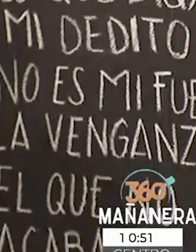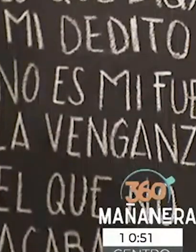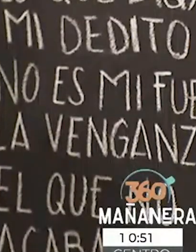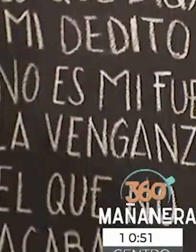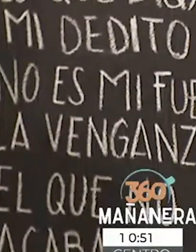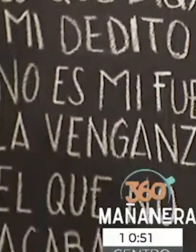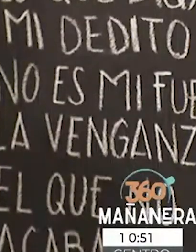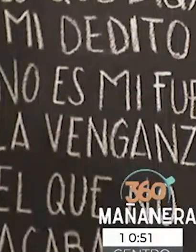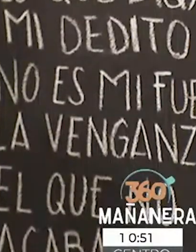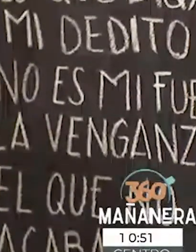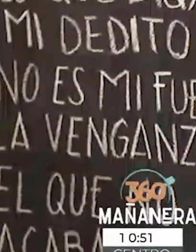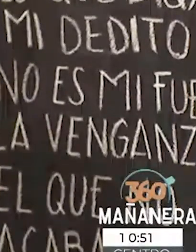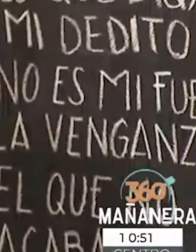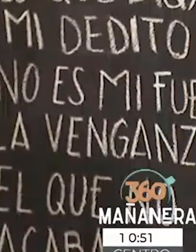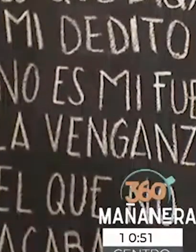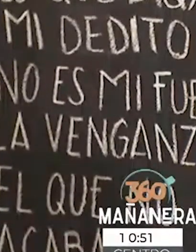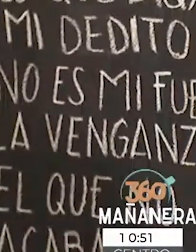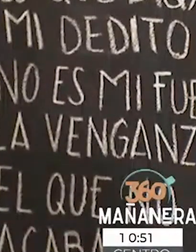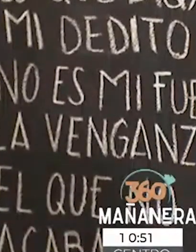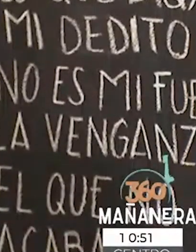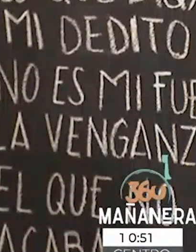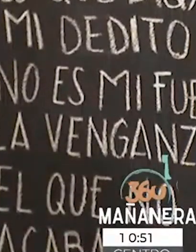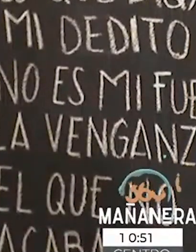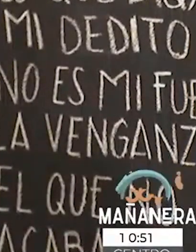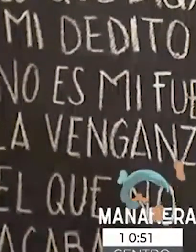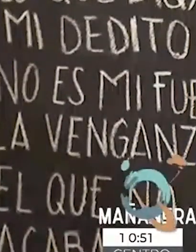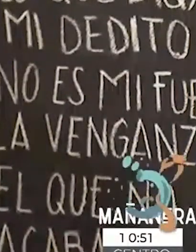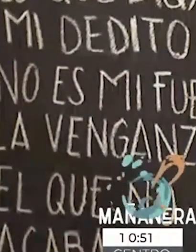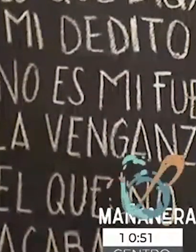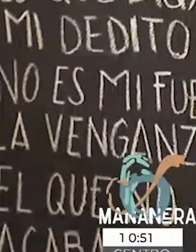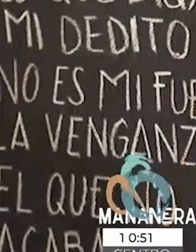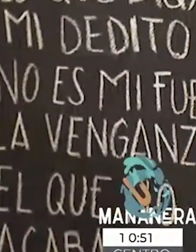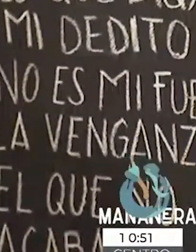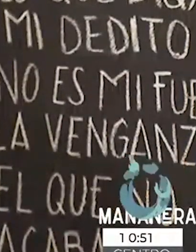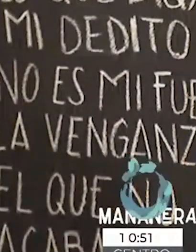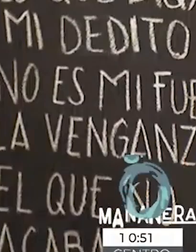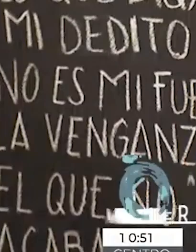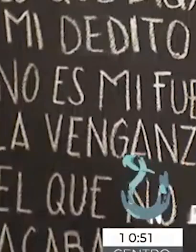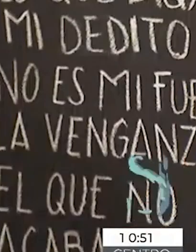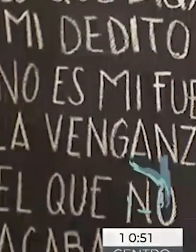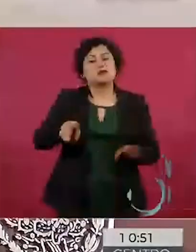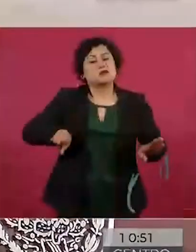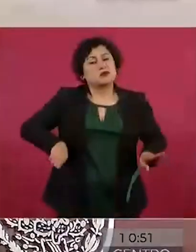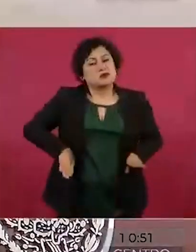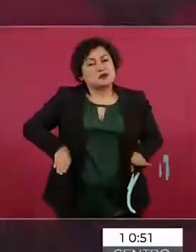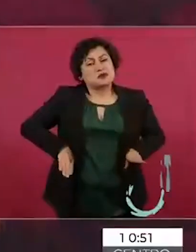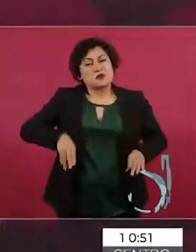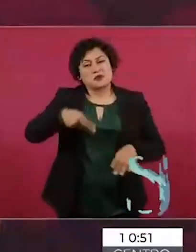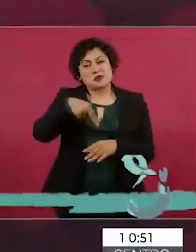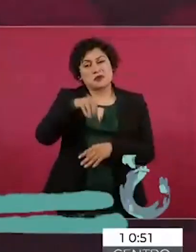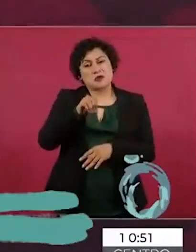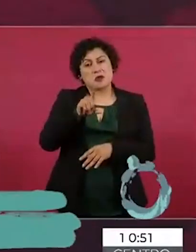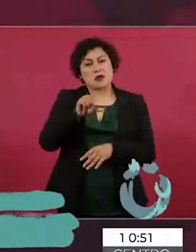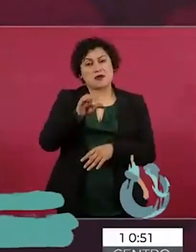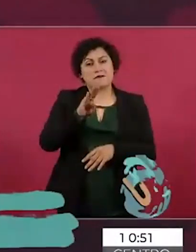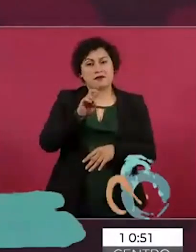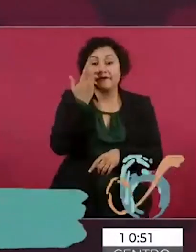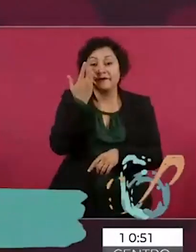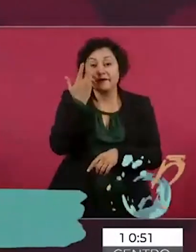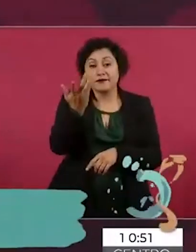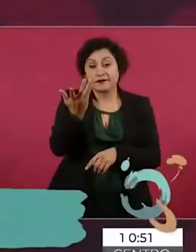Electricidad y esto cuidando las finanzas públicas sin endeudar al país ellos